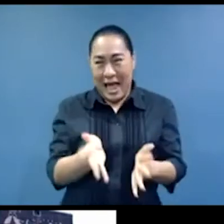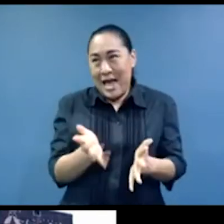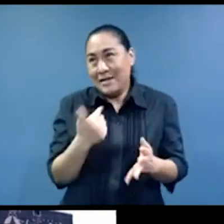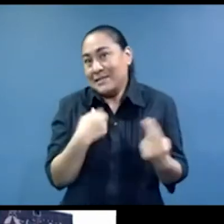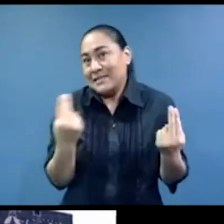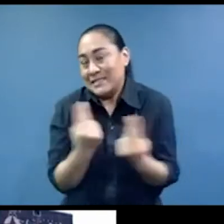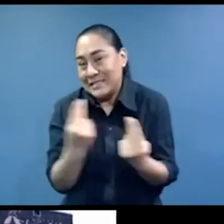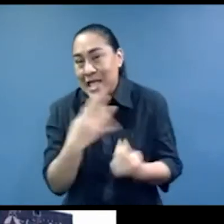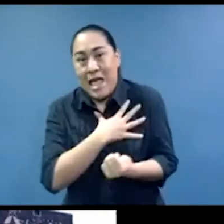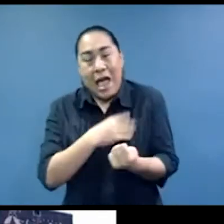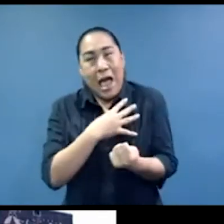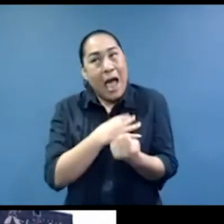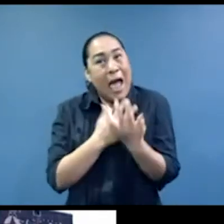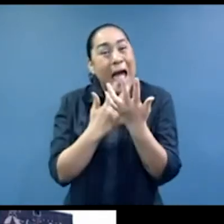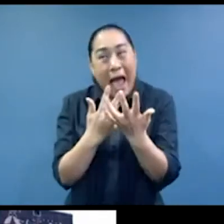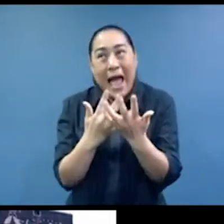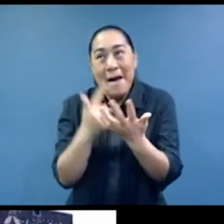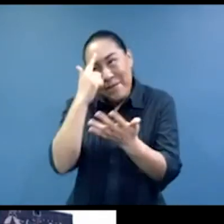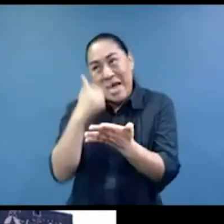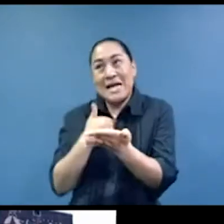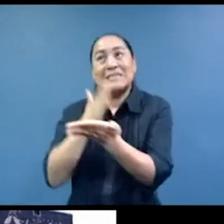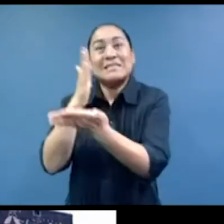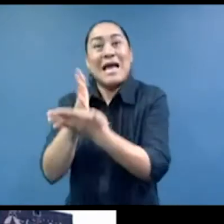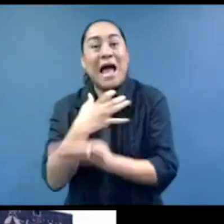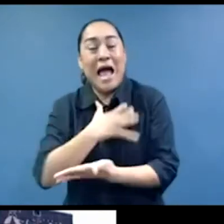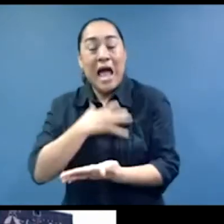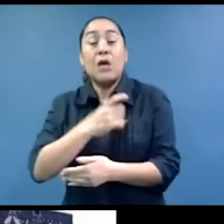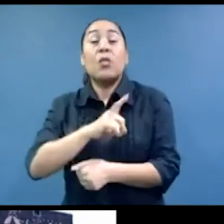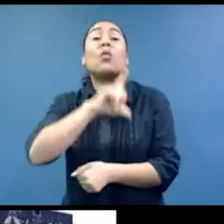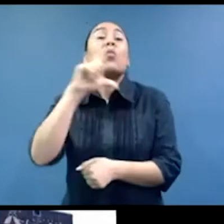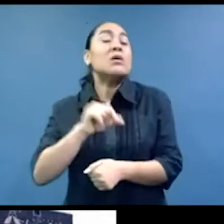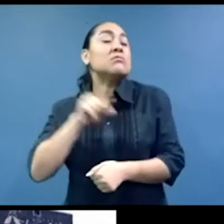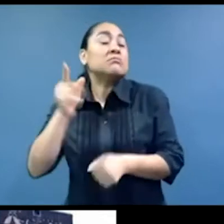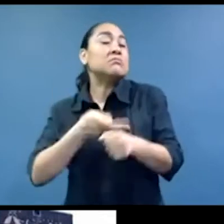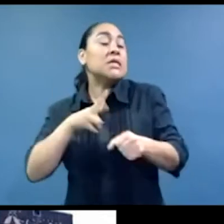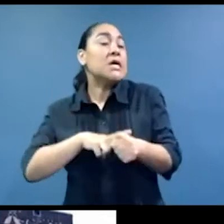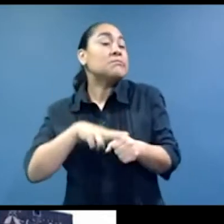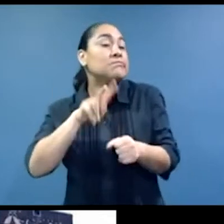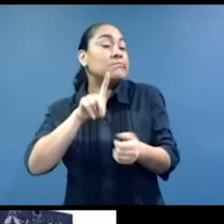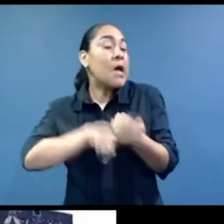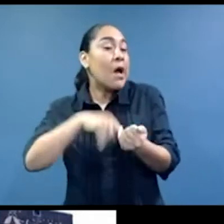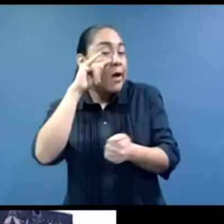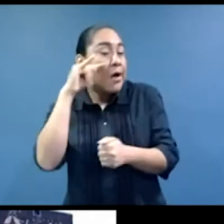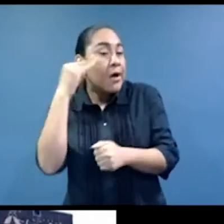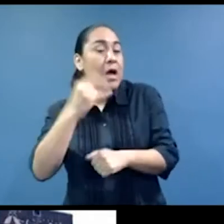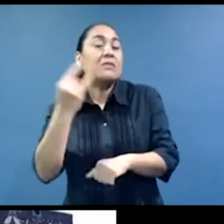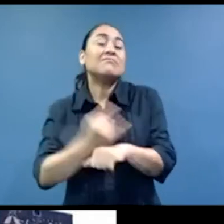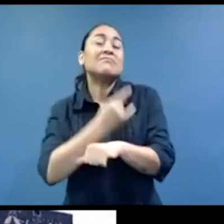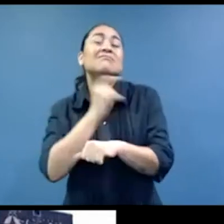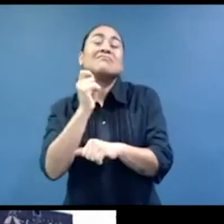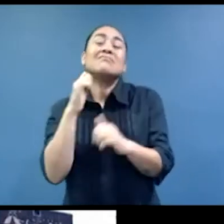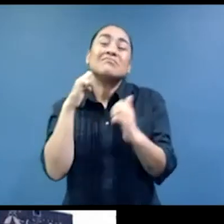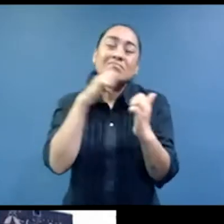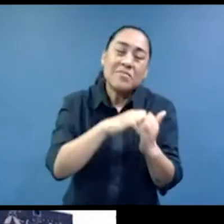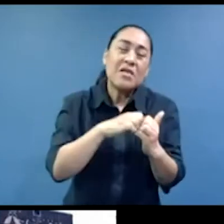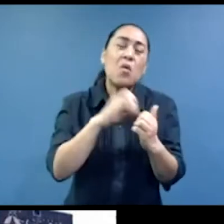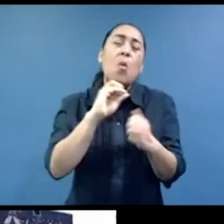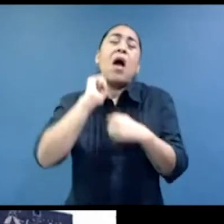necesidad y deseo de poder lograr un embarazo y bueno, pues no sabemos a qué están siendo sometidas y qué está